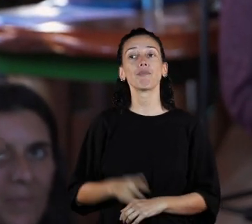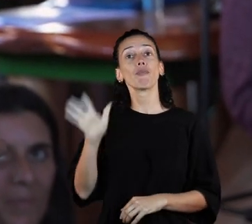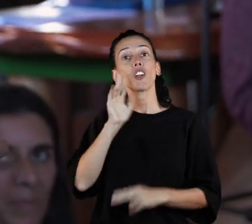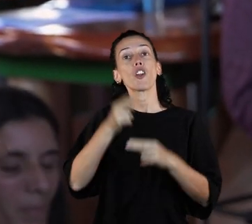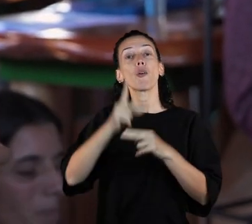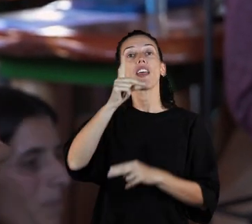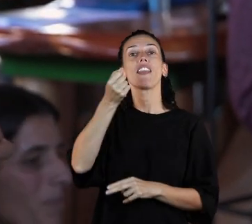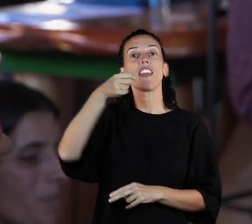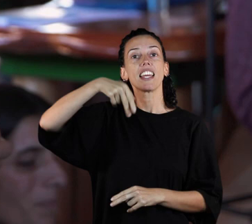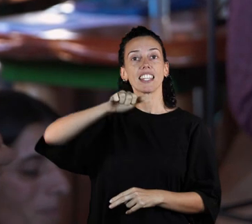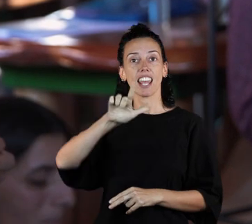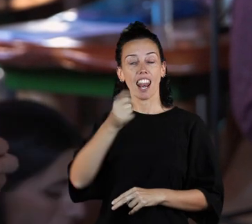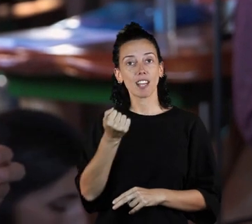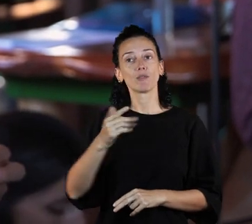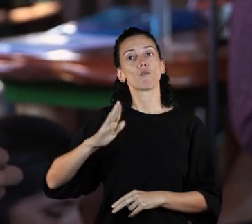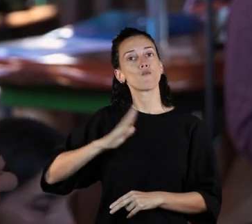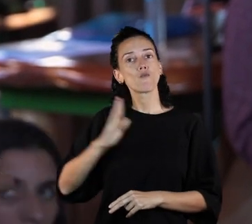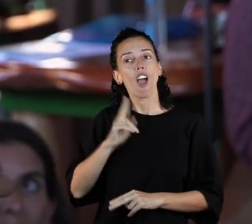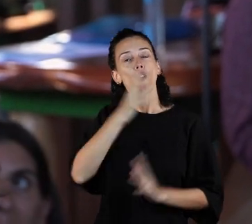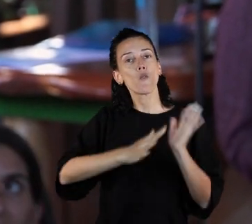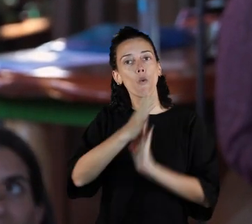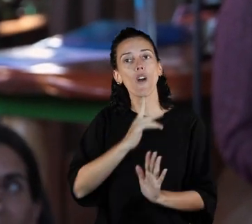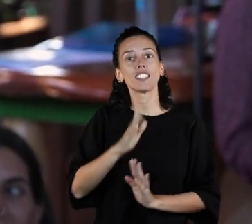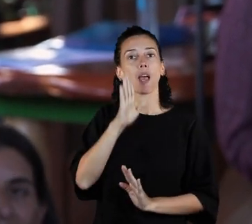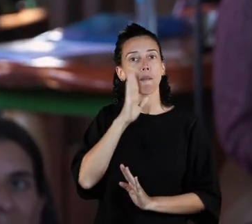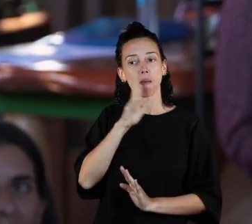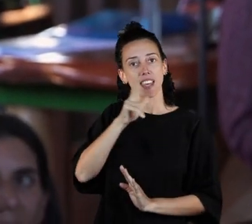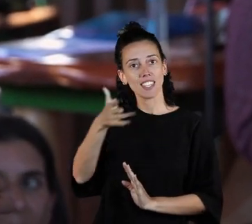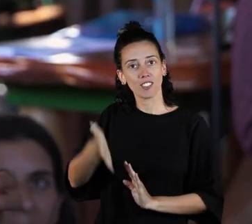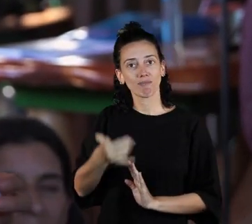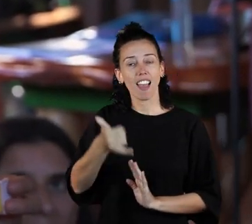Hola, soy Daniela, soy mujer, uruguaya, madre,